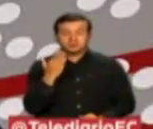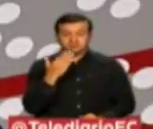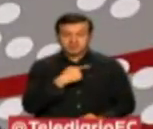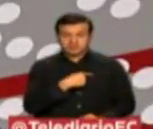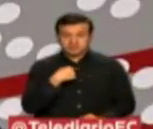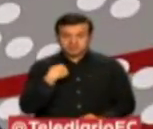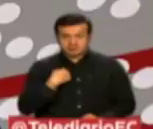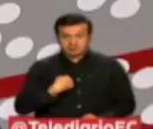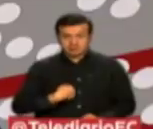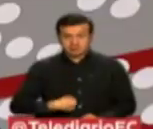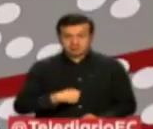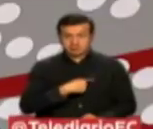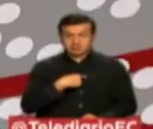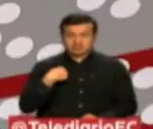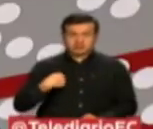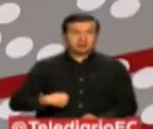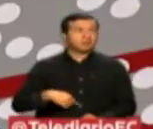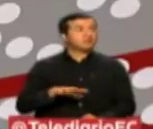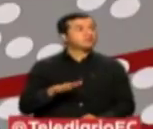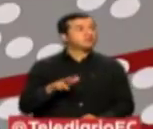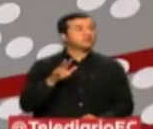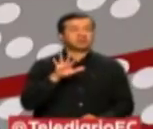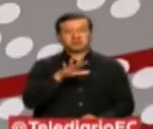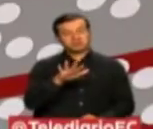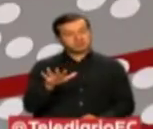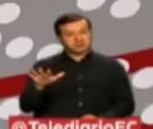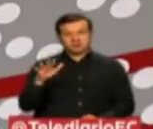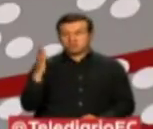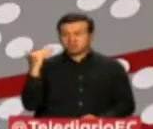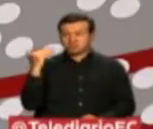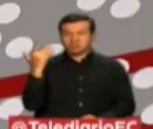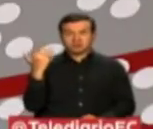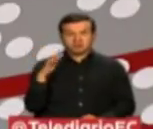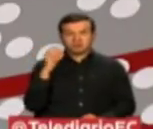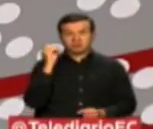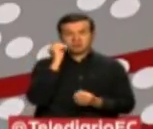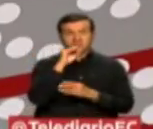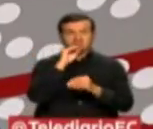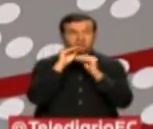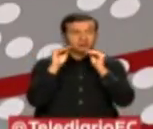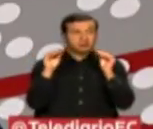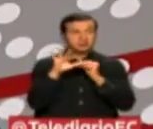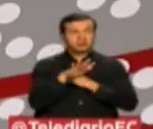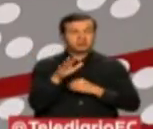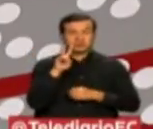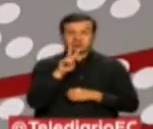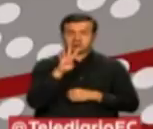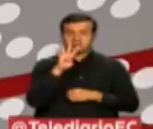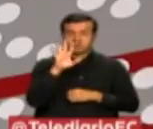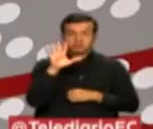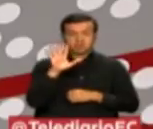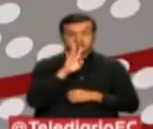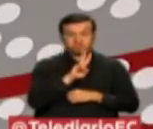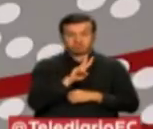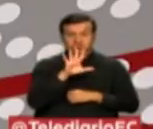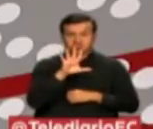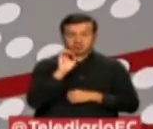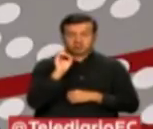china, alrededor de 200, cerca, la última información que tenemos es alrededor de